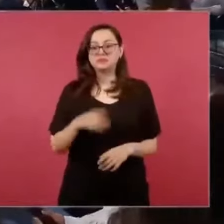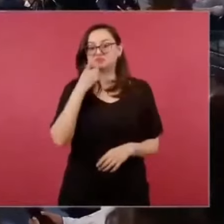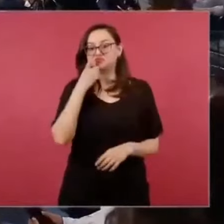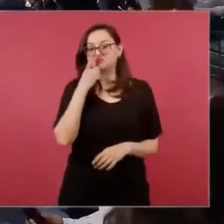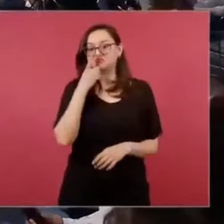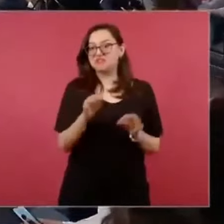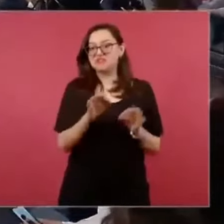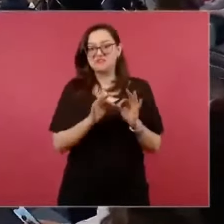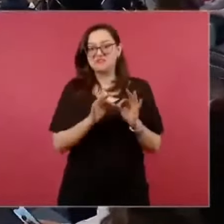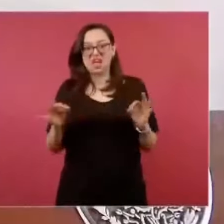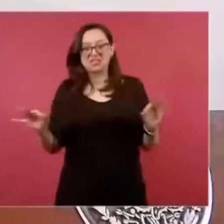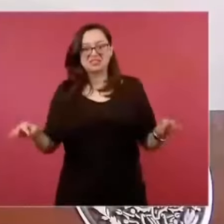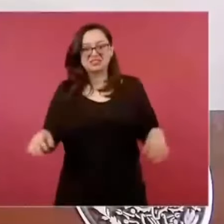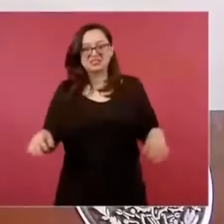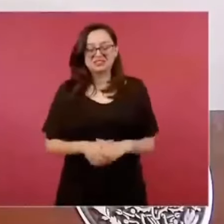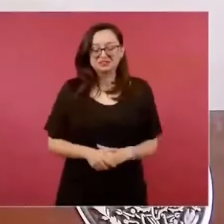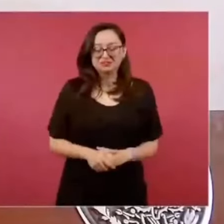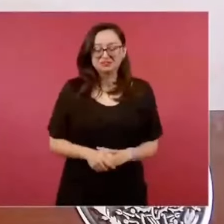autoritaria.